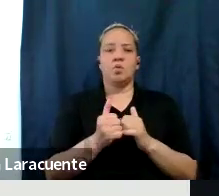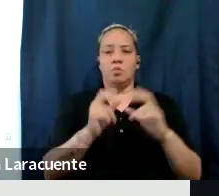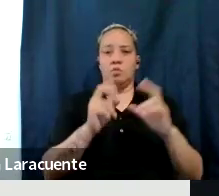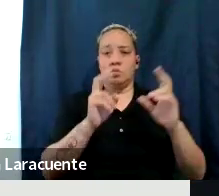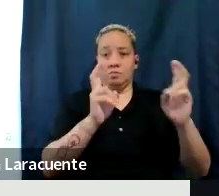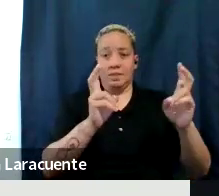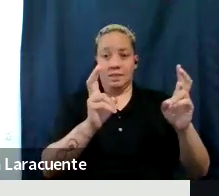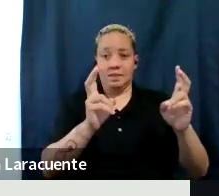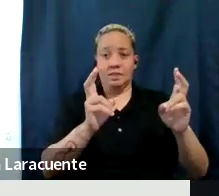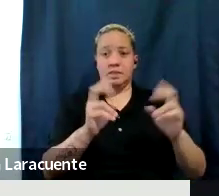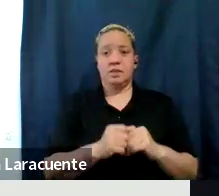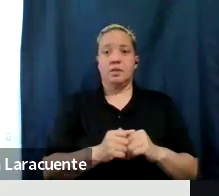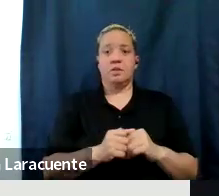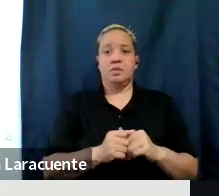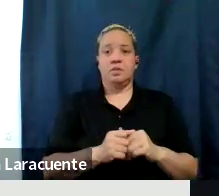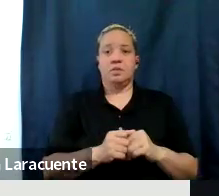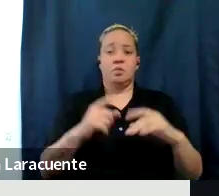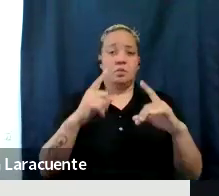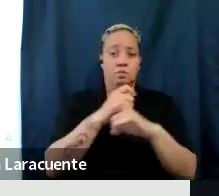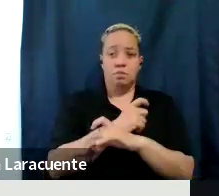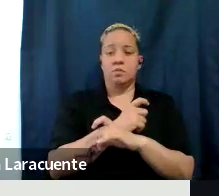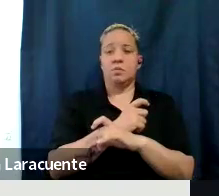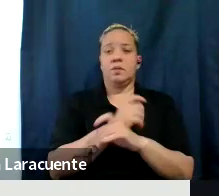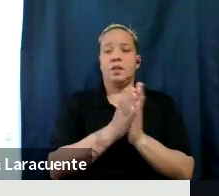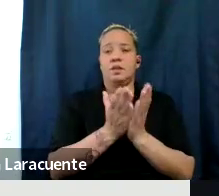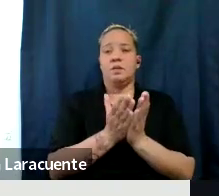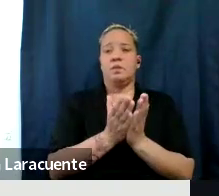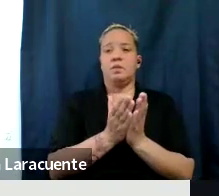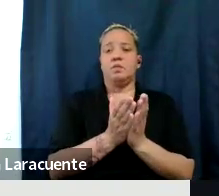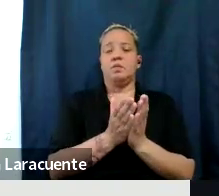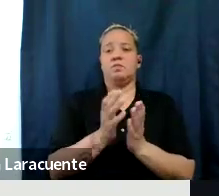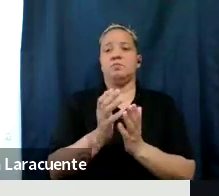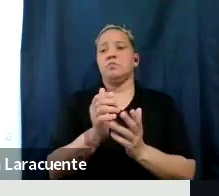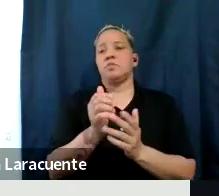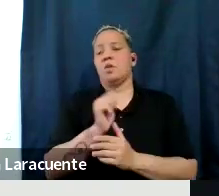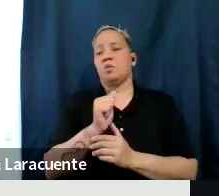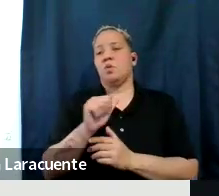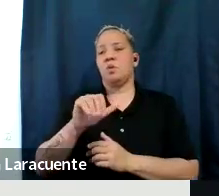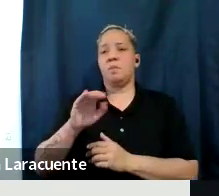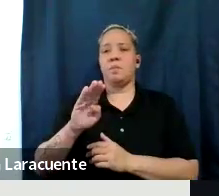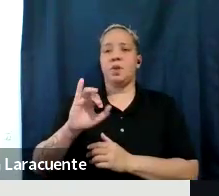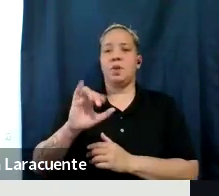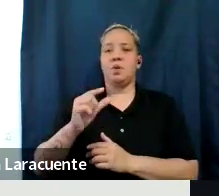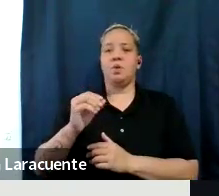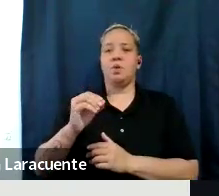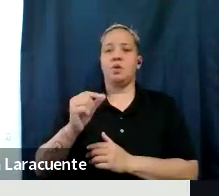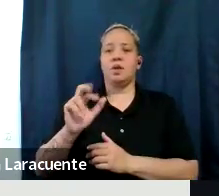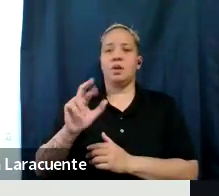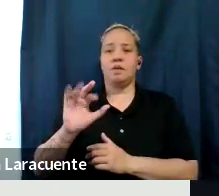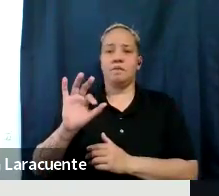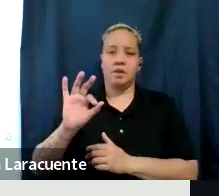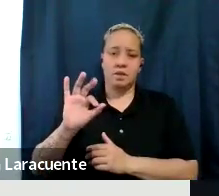literalmente, como un complejo libro autobiográfico en el que el poeta, Juan Ramón Jiménez, sabedor de